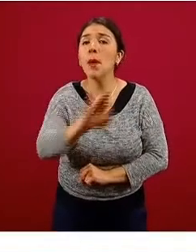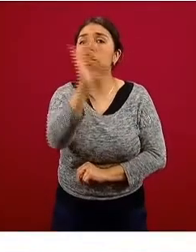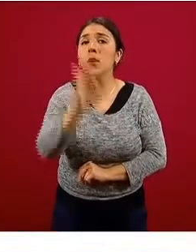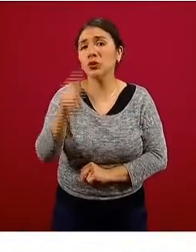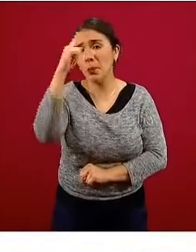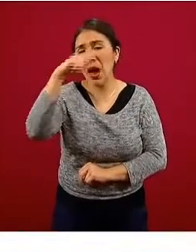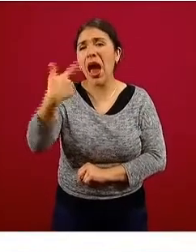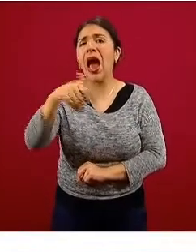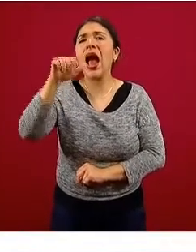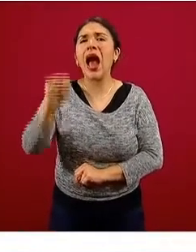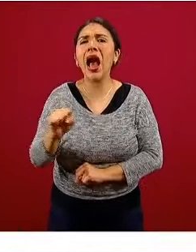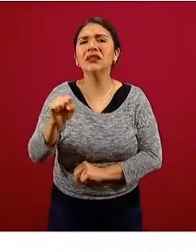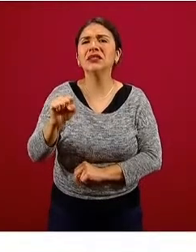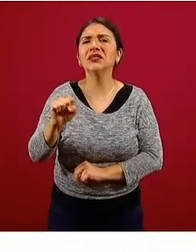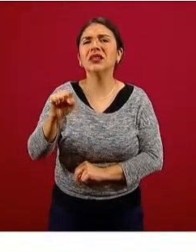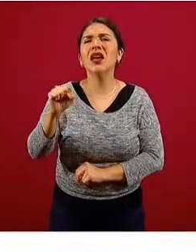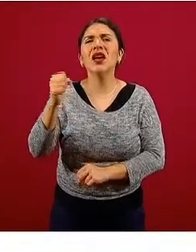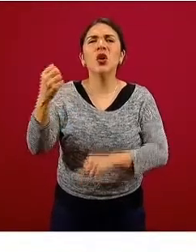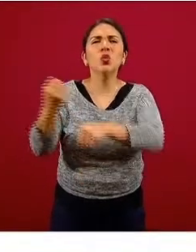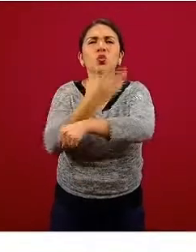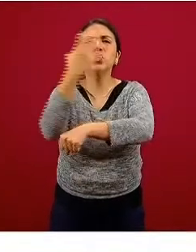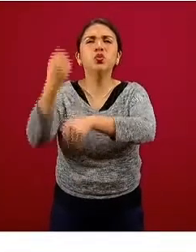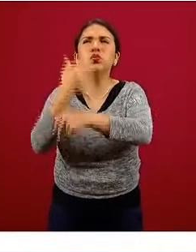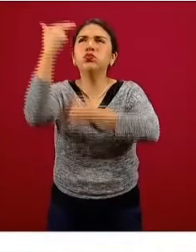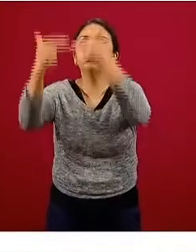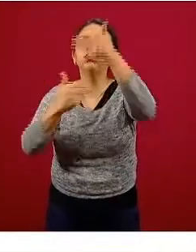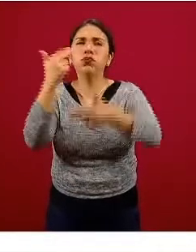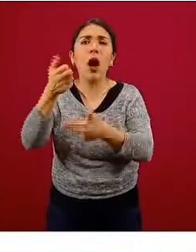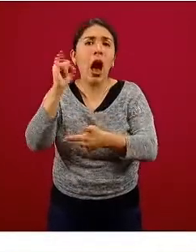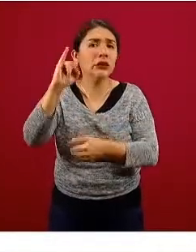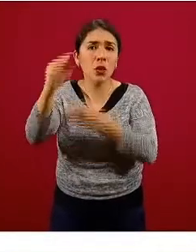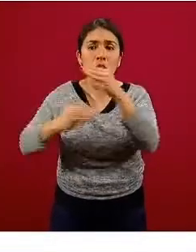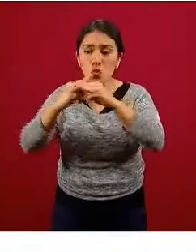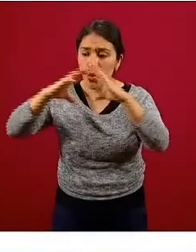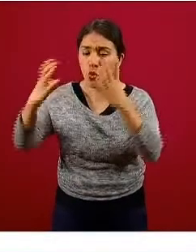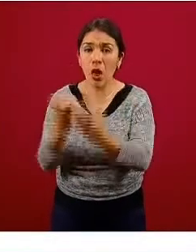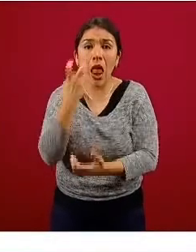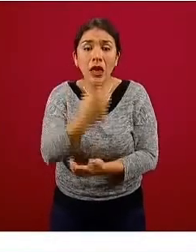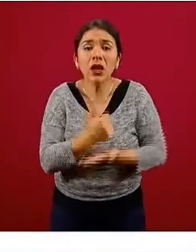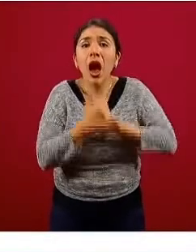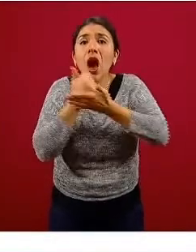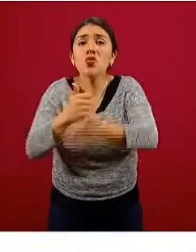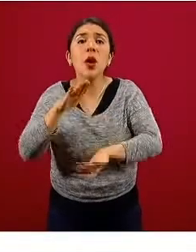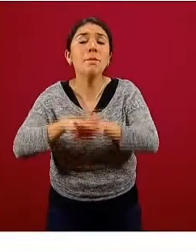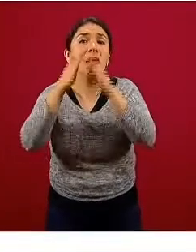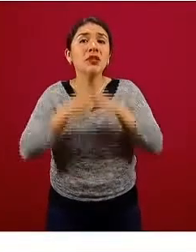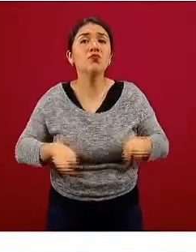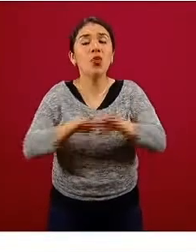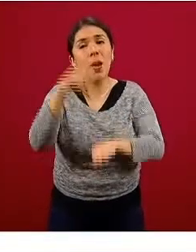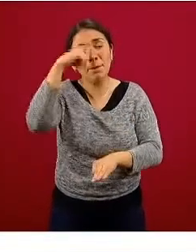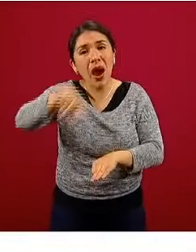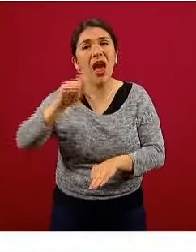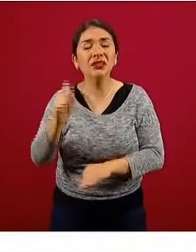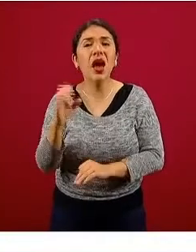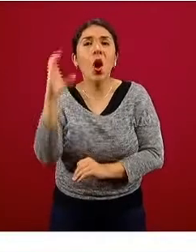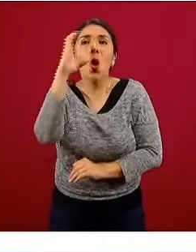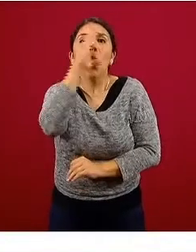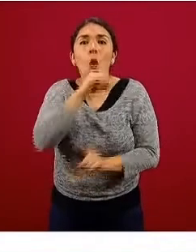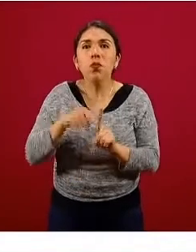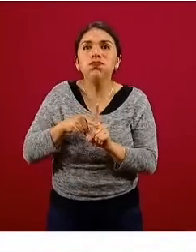la emisión de gases de efecto invernadero en el ámbito global y, por tanto, contribuye de manera importante al calentamiento